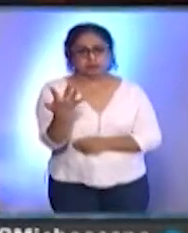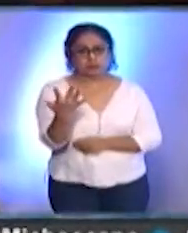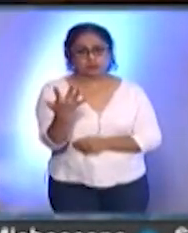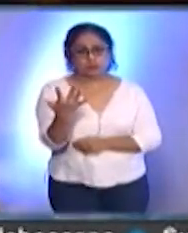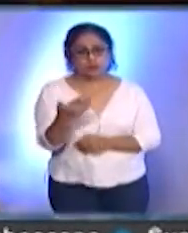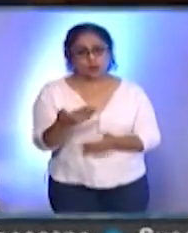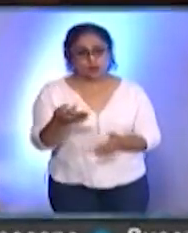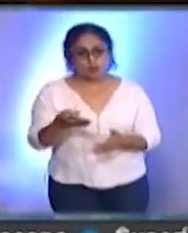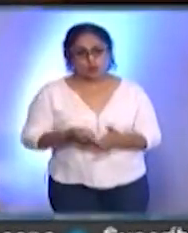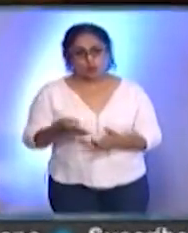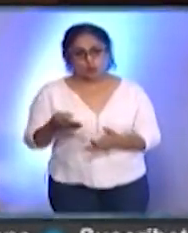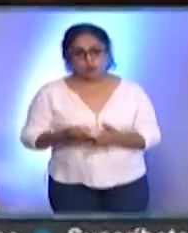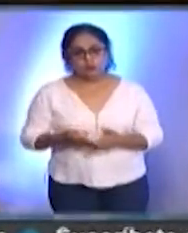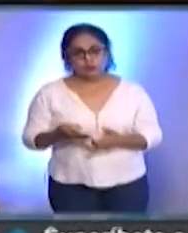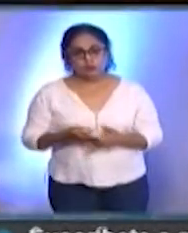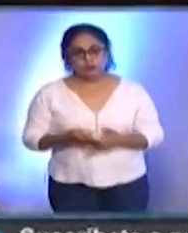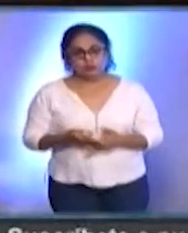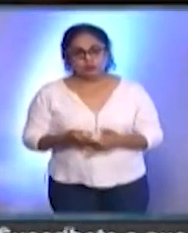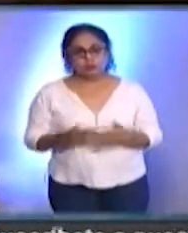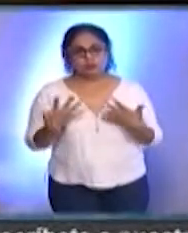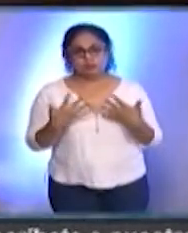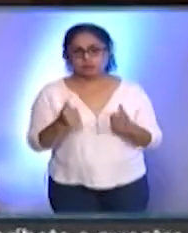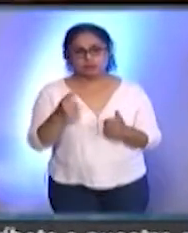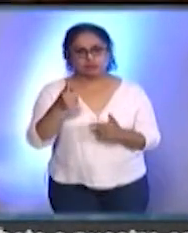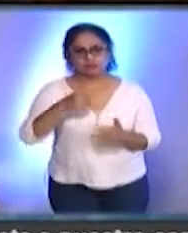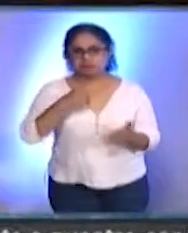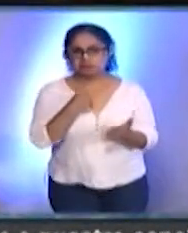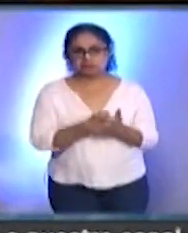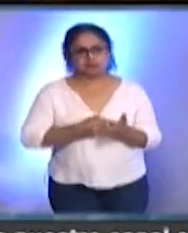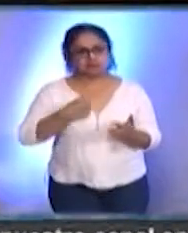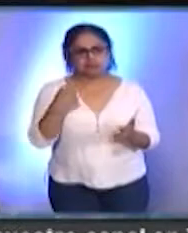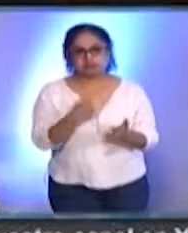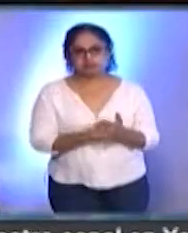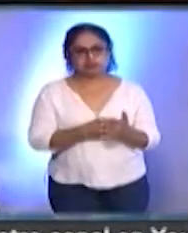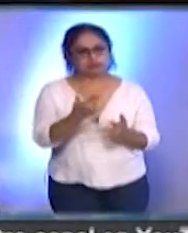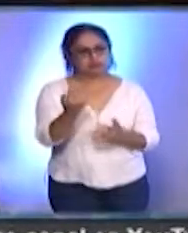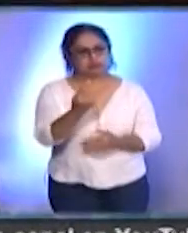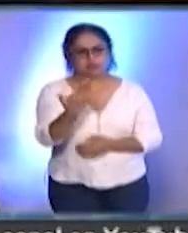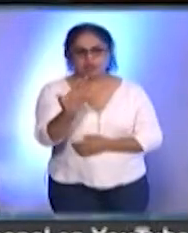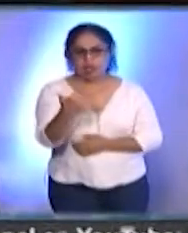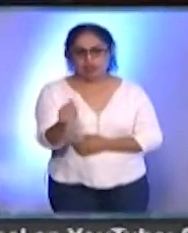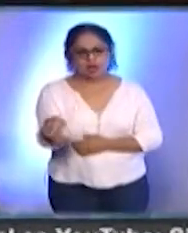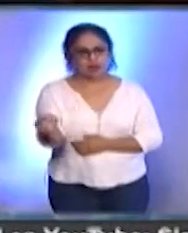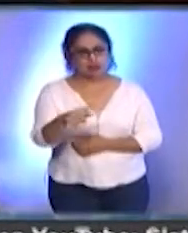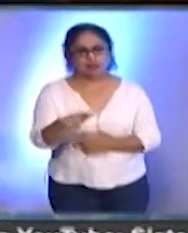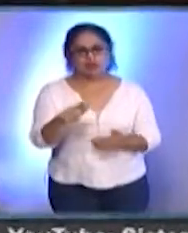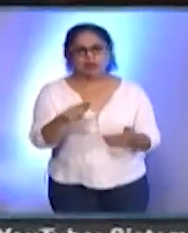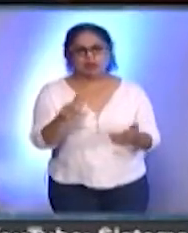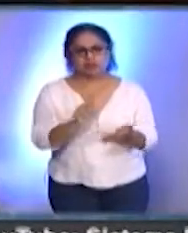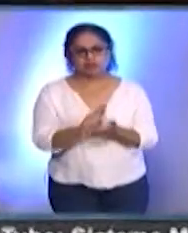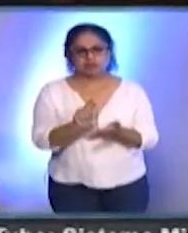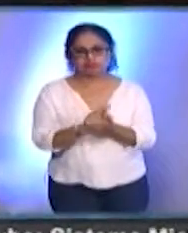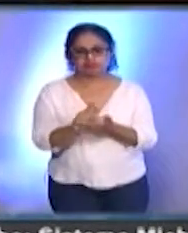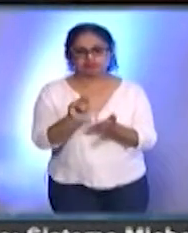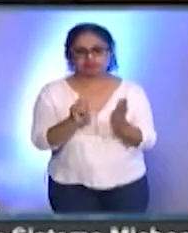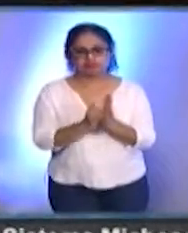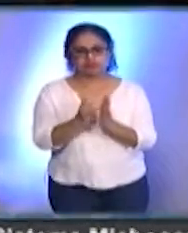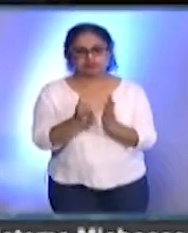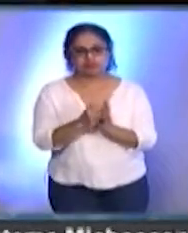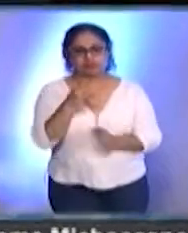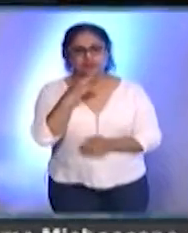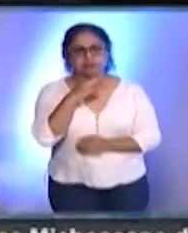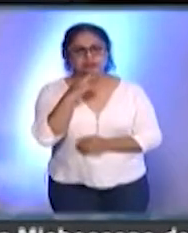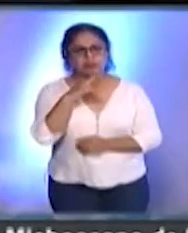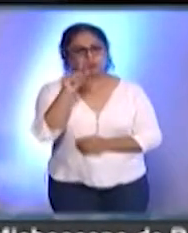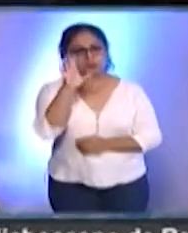55%. Ahora hemos estado encima de la constructora para que se ponga al día y nos decían es que no podemos trabajar de noche